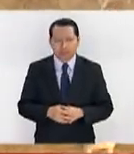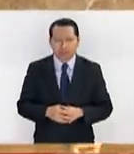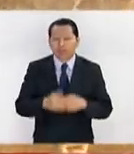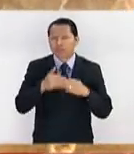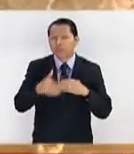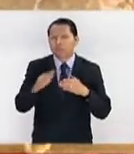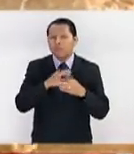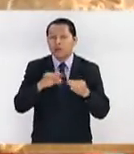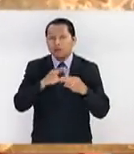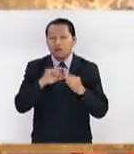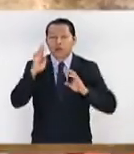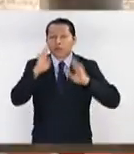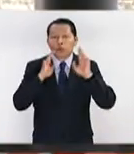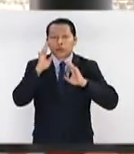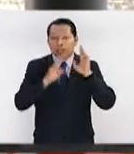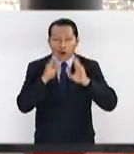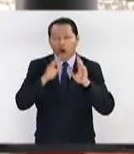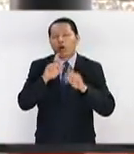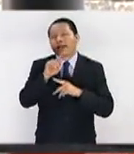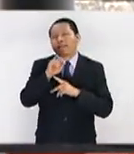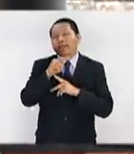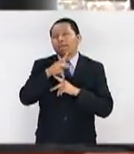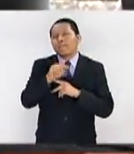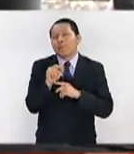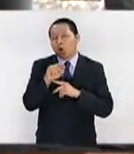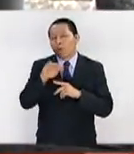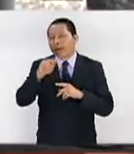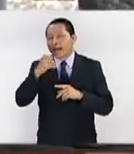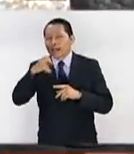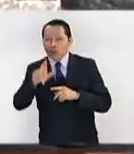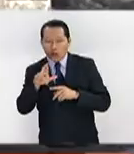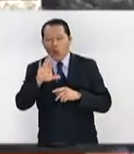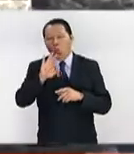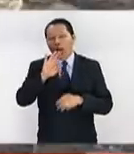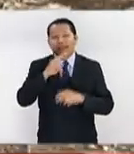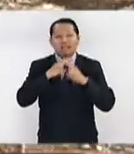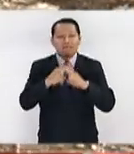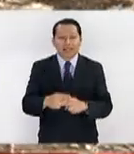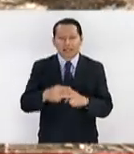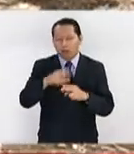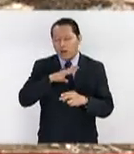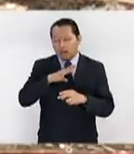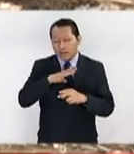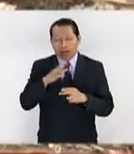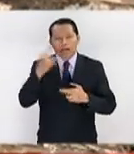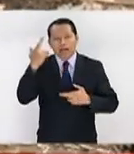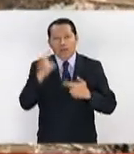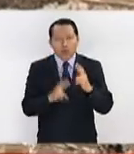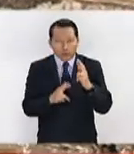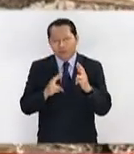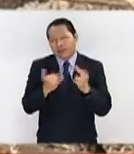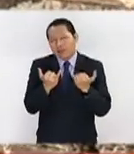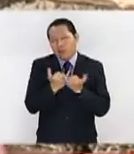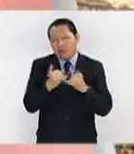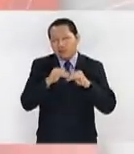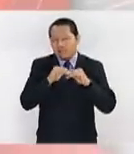Más adelante, el Museo del Templo Mayor festeja su 40 aniversario con la muestra Revolución y Estabilidad.